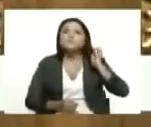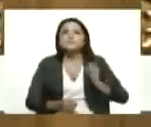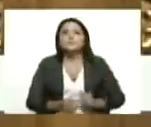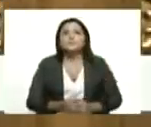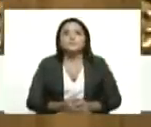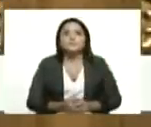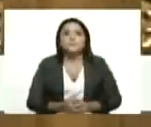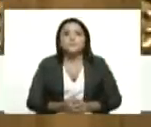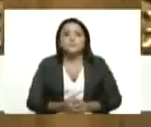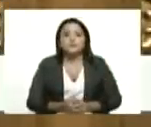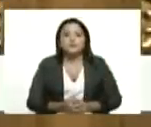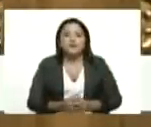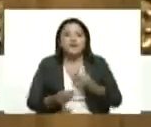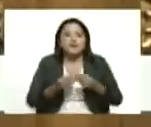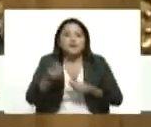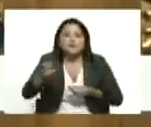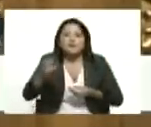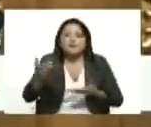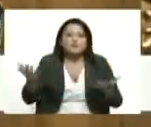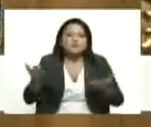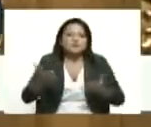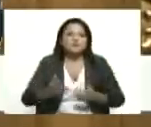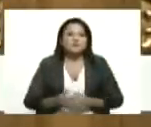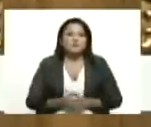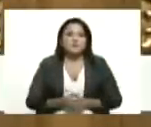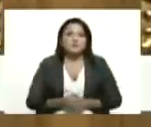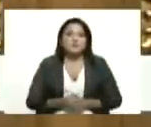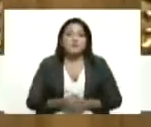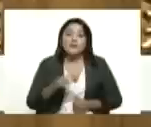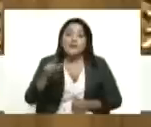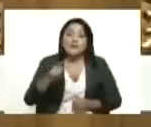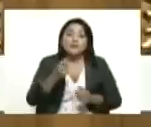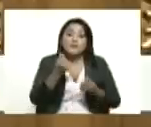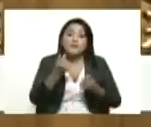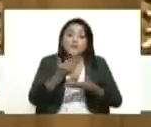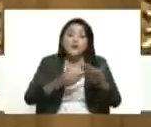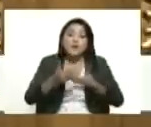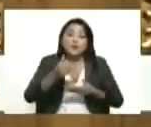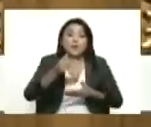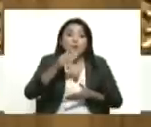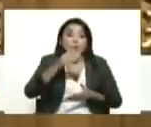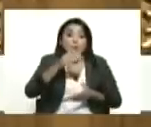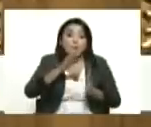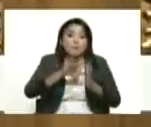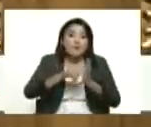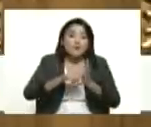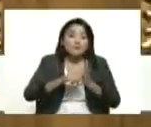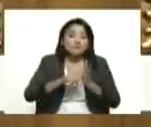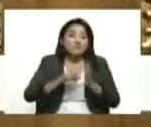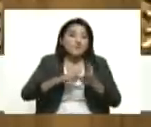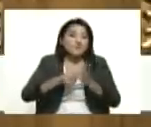Luego, ¿qué hacer con eso? Porque esos dineros robados son dinero del pueblo.